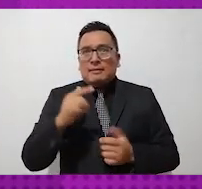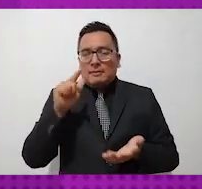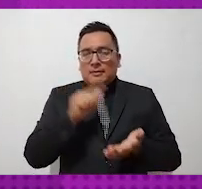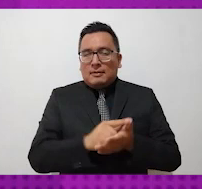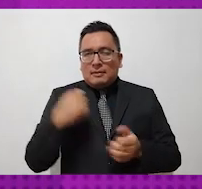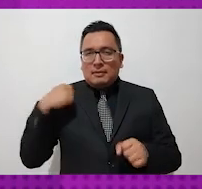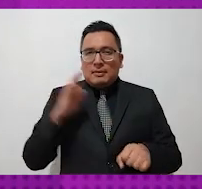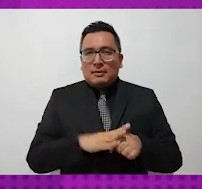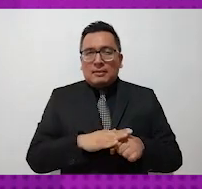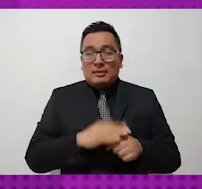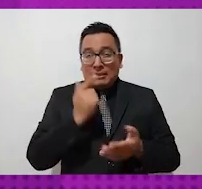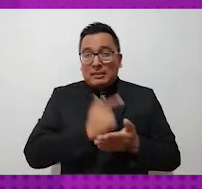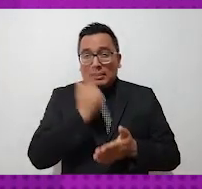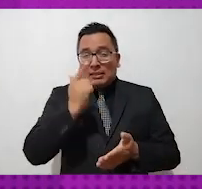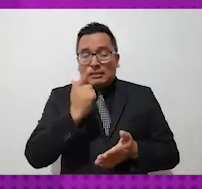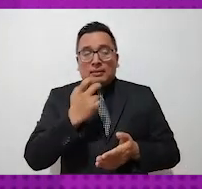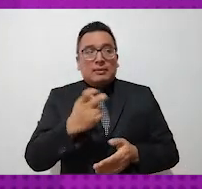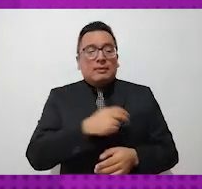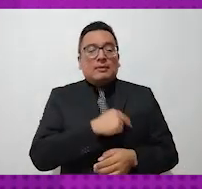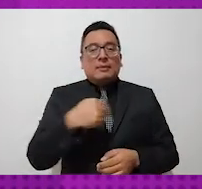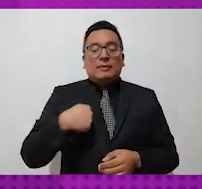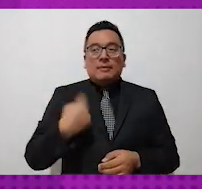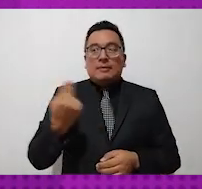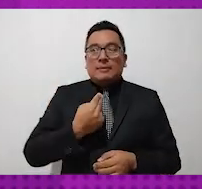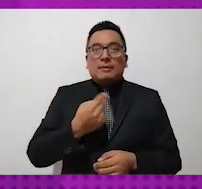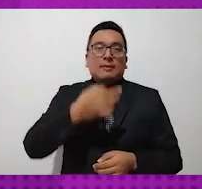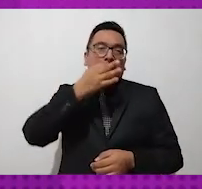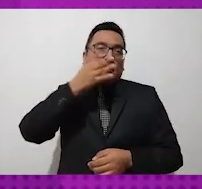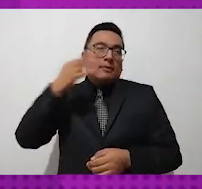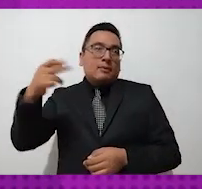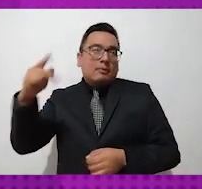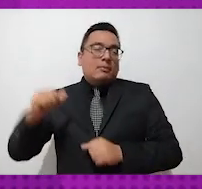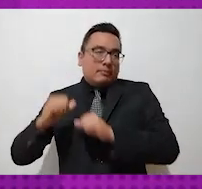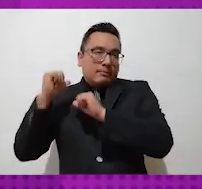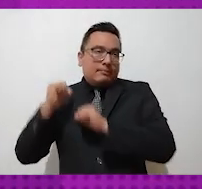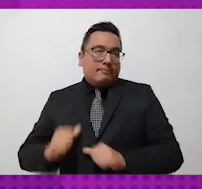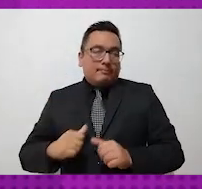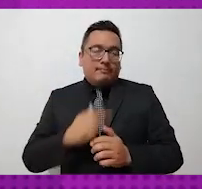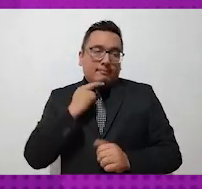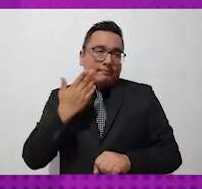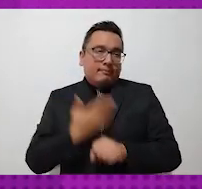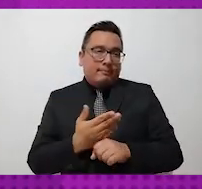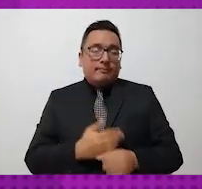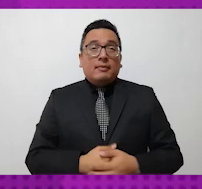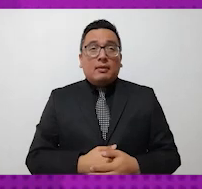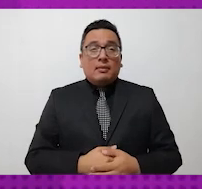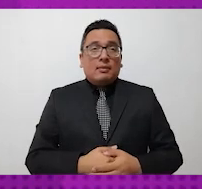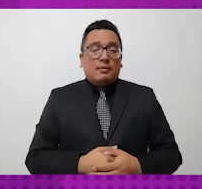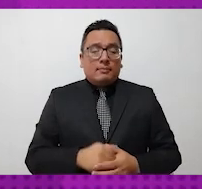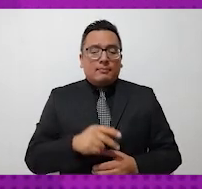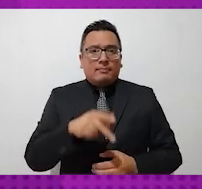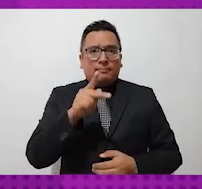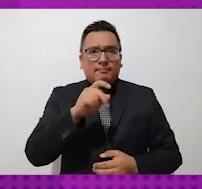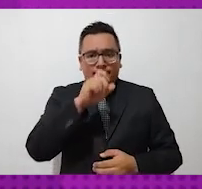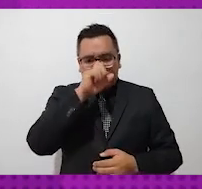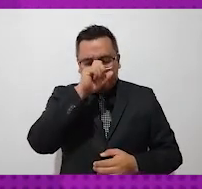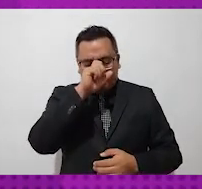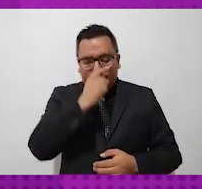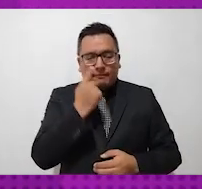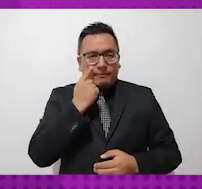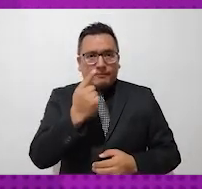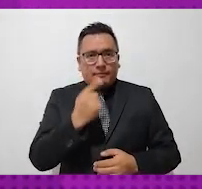que fuera grave, entonces tendríamos nosotros que turnarlo a la autoridad competente. Sin embargo, bueno, dentro